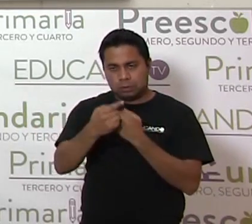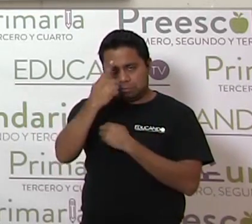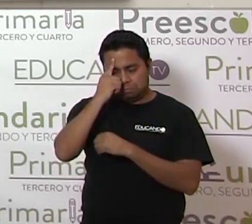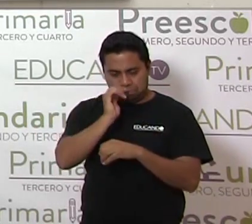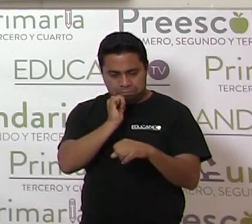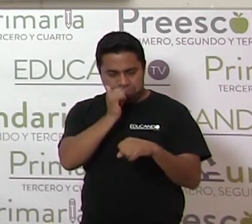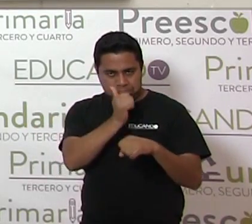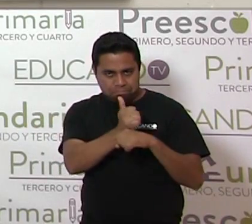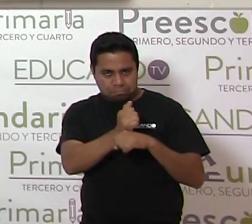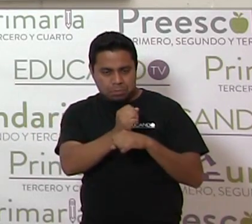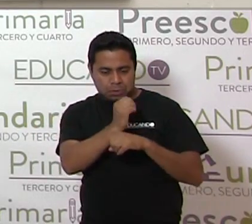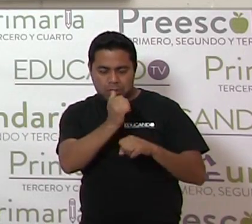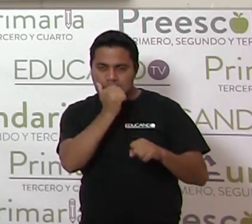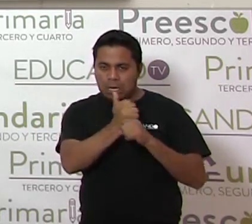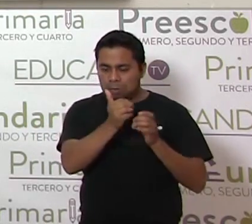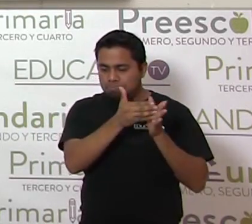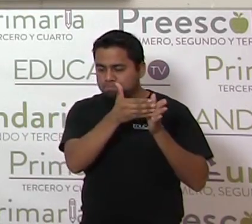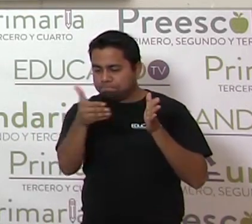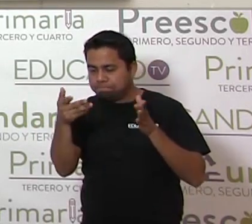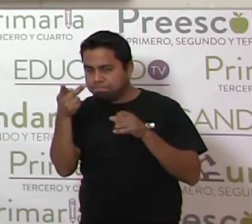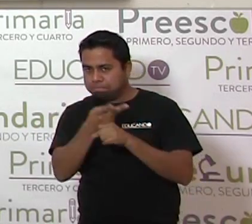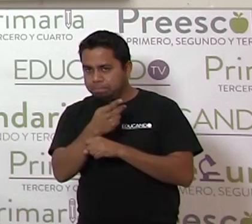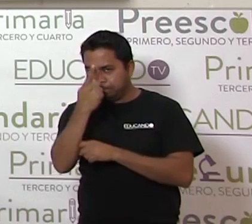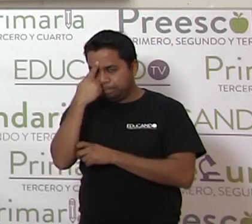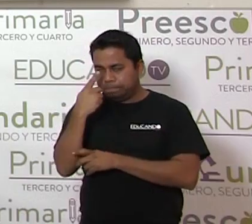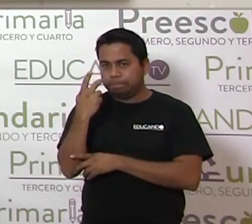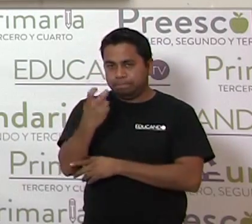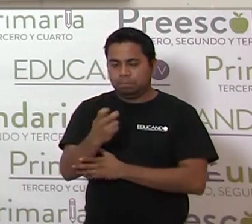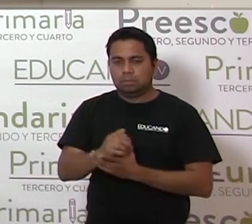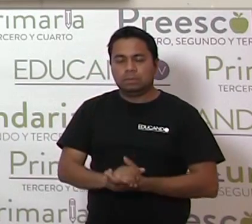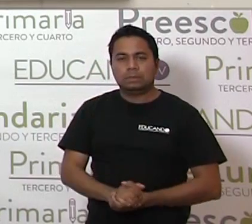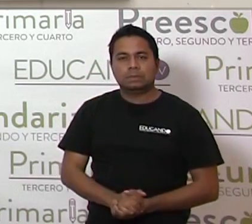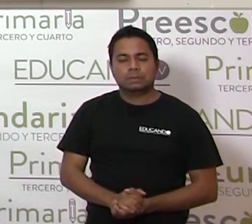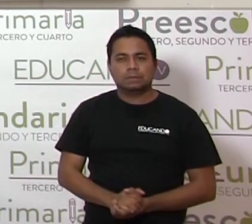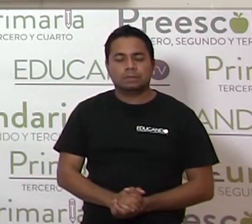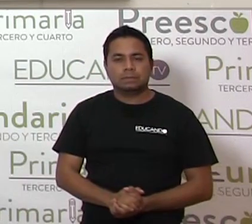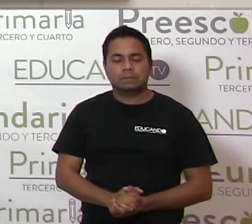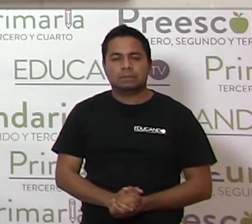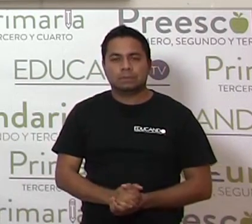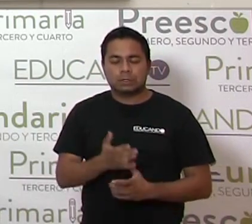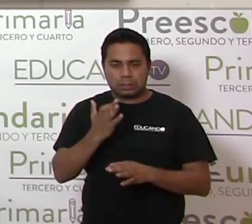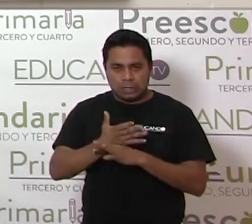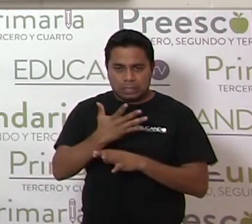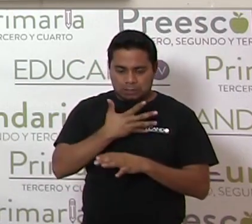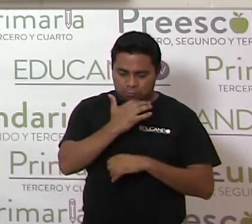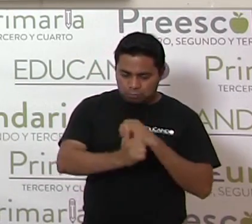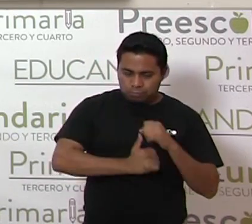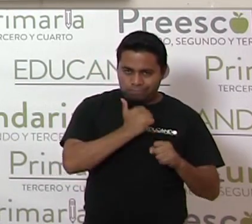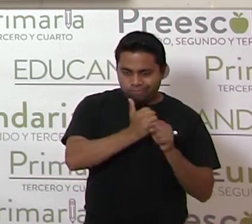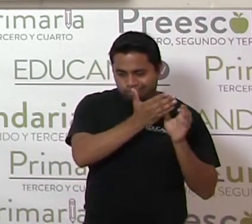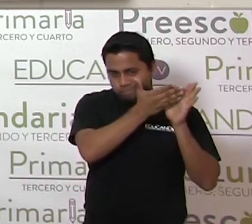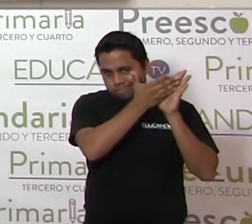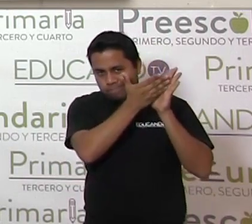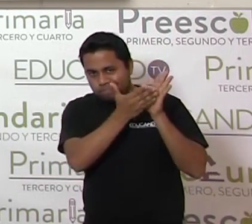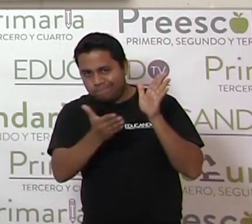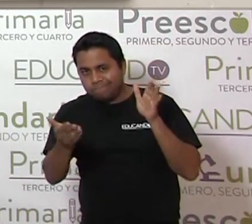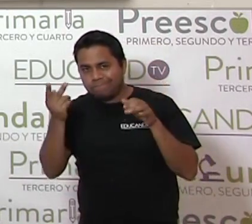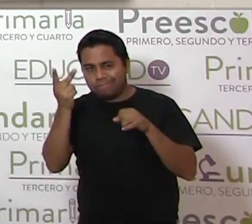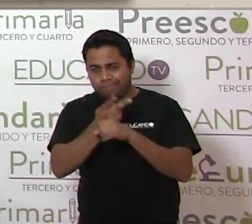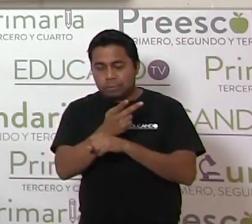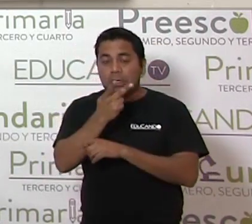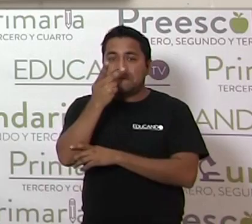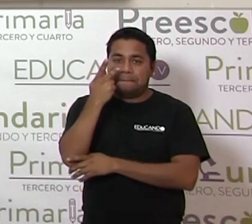determinar los años en los que se ocurrió. Para ello, ya tenemos los años que transcurrió,